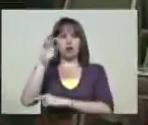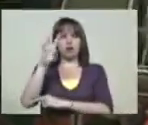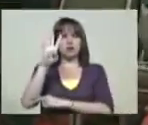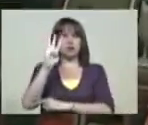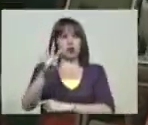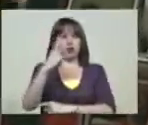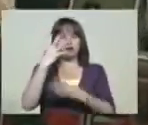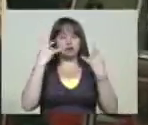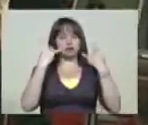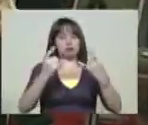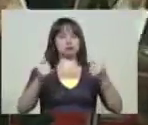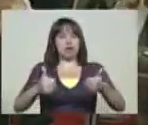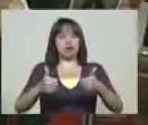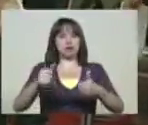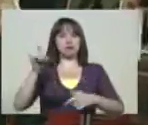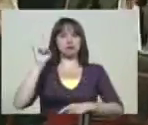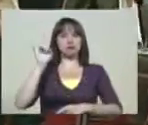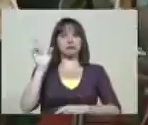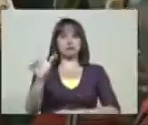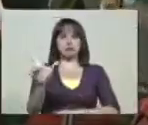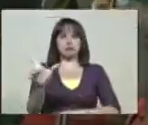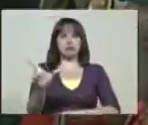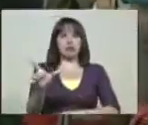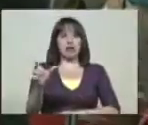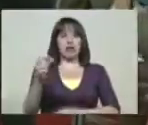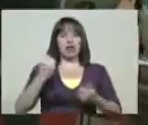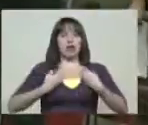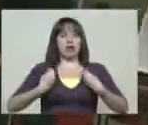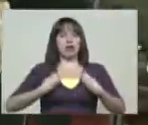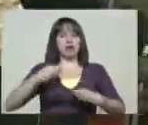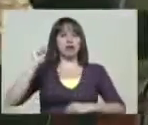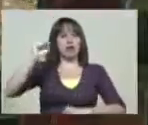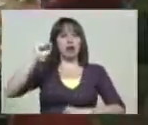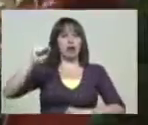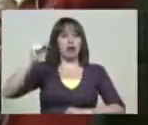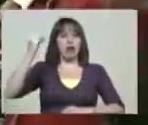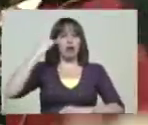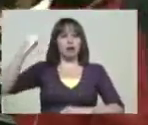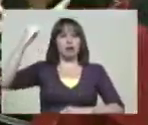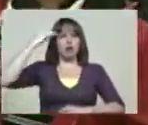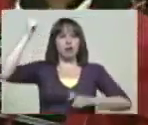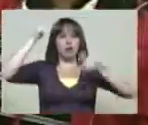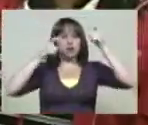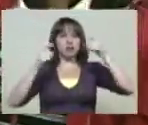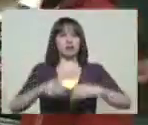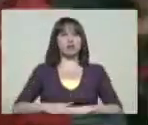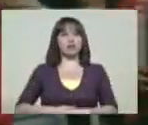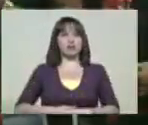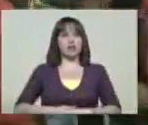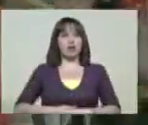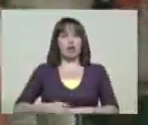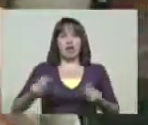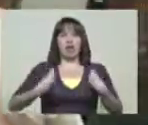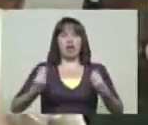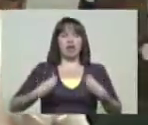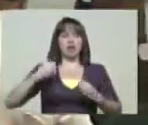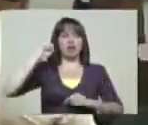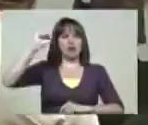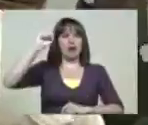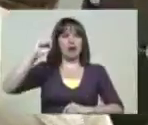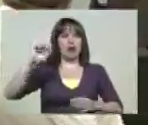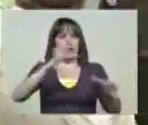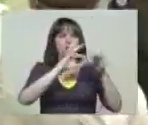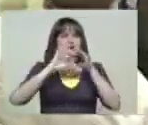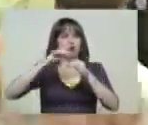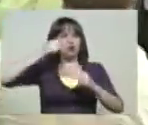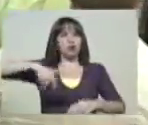admirable que viva la memoria y el legado de hugo chávez que viva la unión del pueblo venezolano